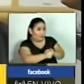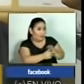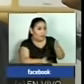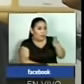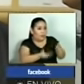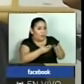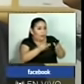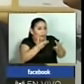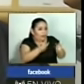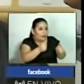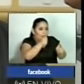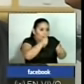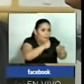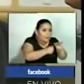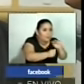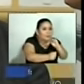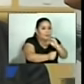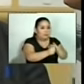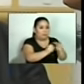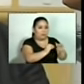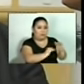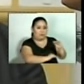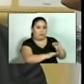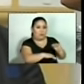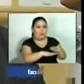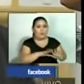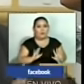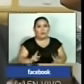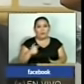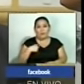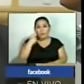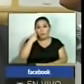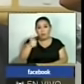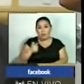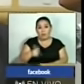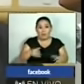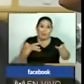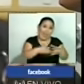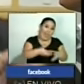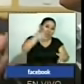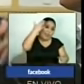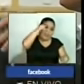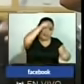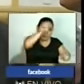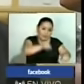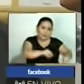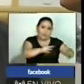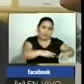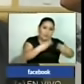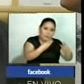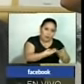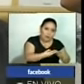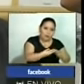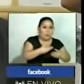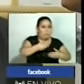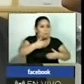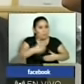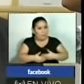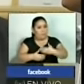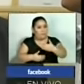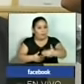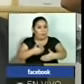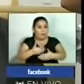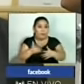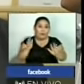de mantener en un nivel muy bajo. Estamos hablando desde la tregua, estamos hablando de una cantidad de procesos